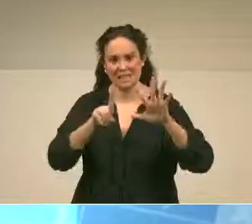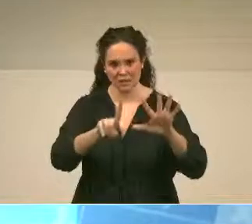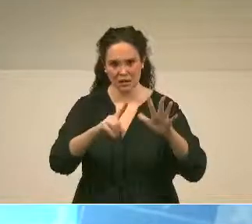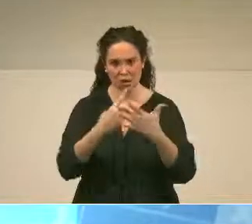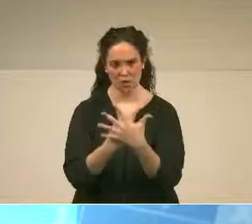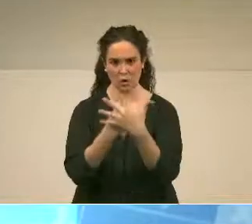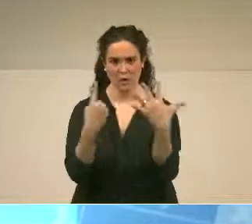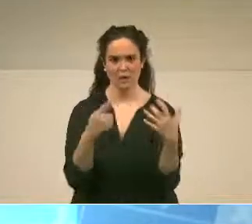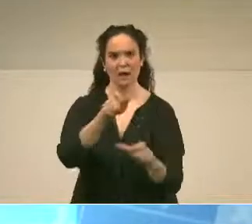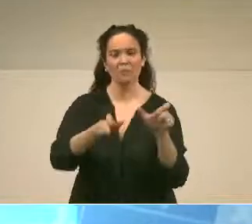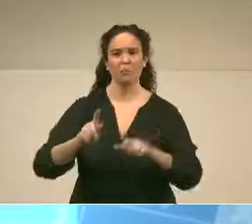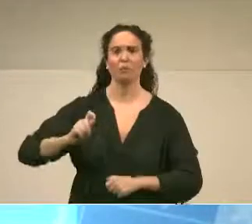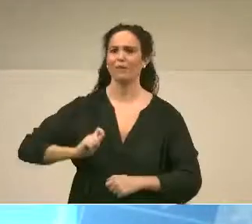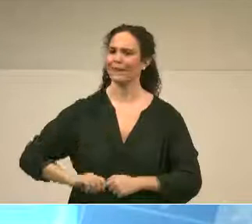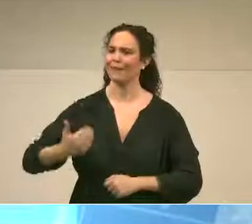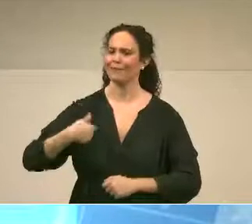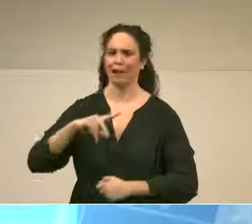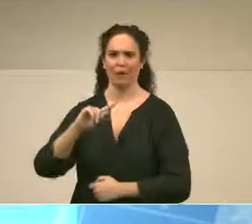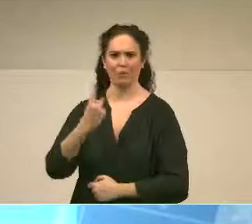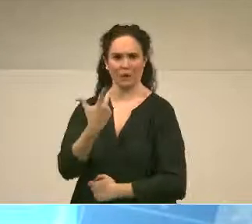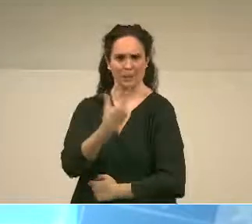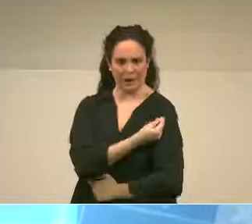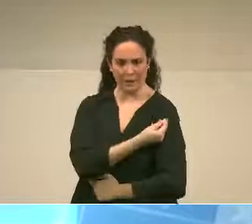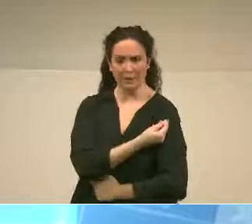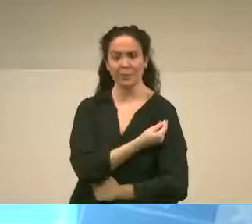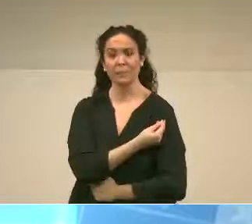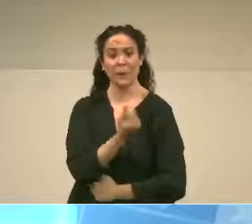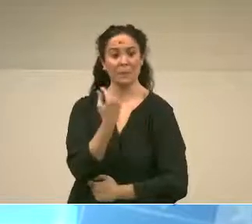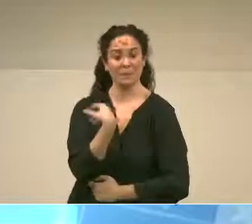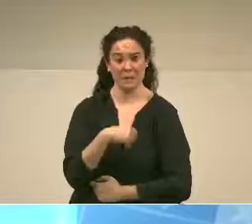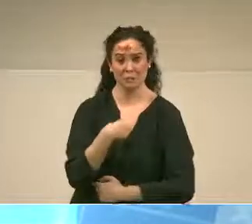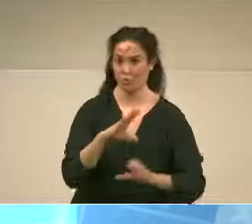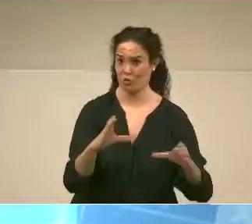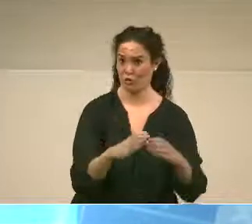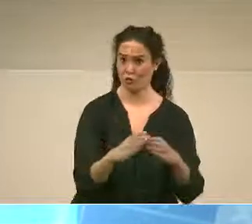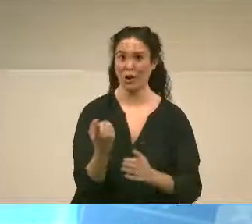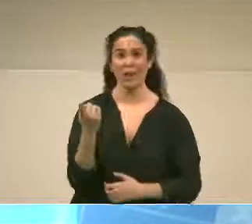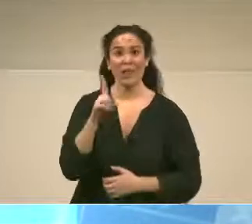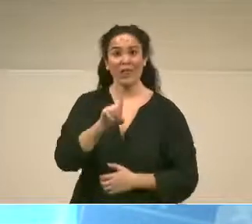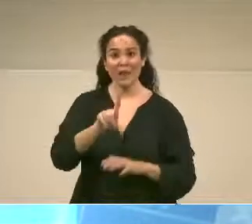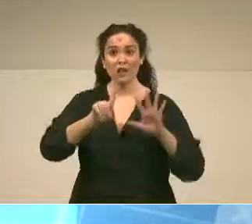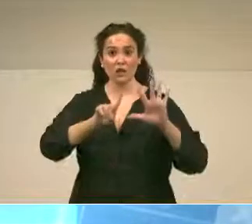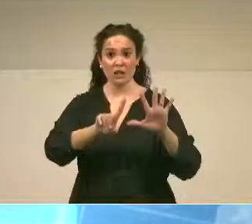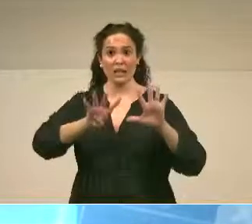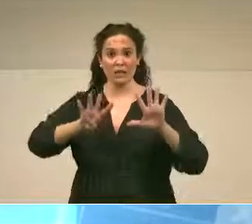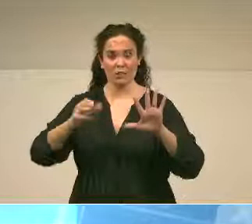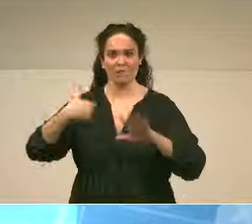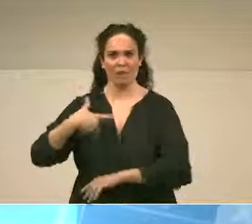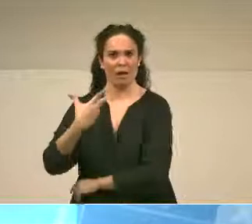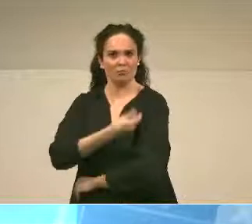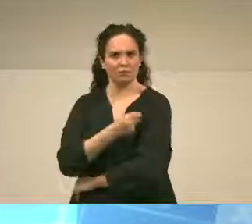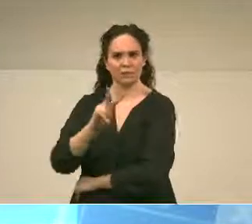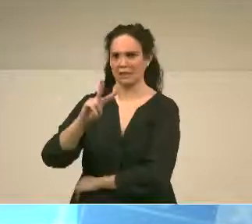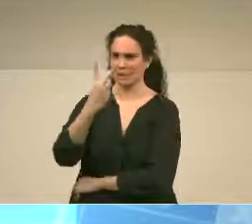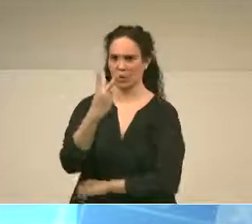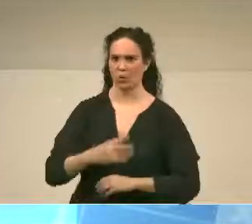profesionales ya han recibido la primera dosis y 169 de estos han obtenido la segunda. Esto